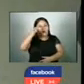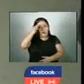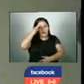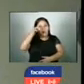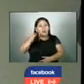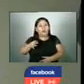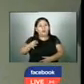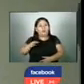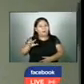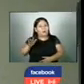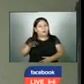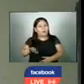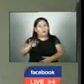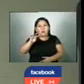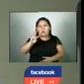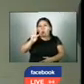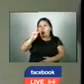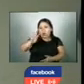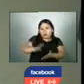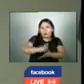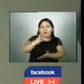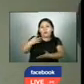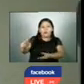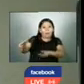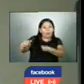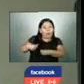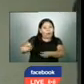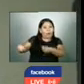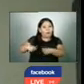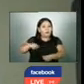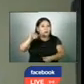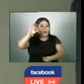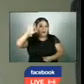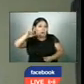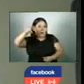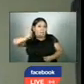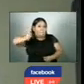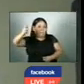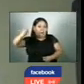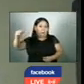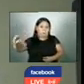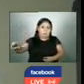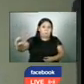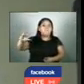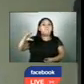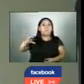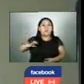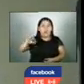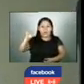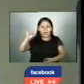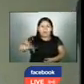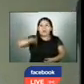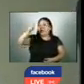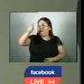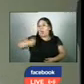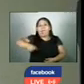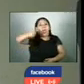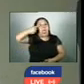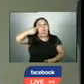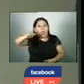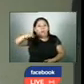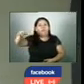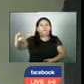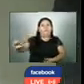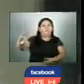hubo como cuatro o de repente hasta cinco meses. Y entonces el mes que, digamos, el que se